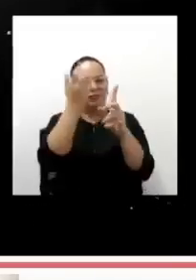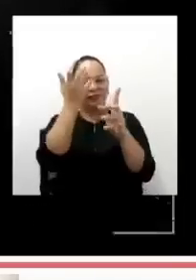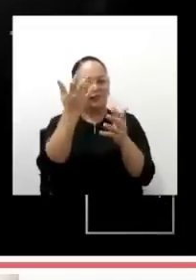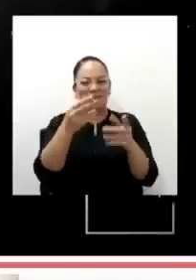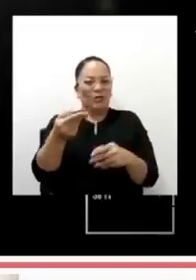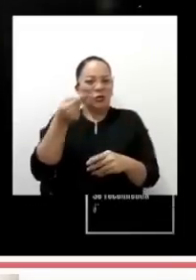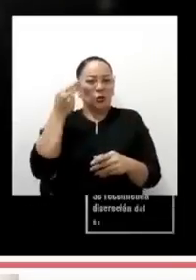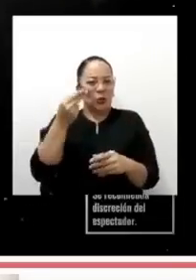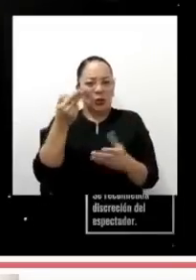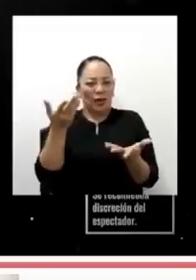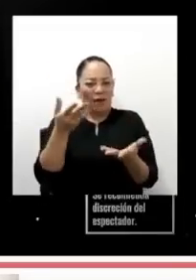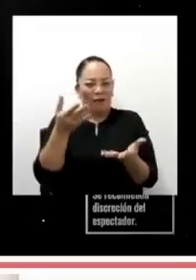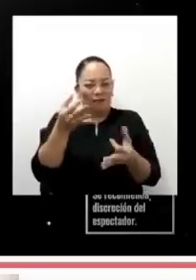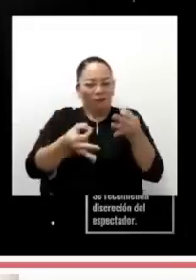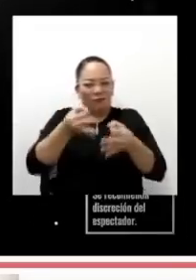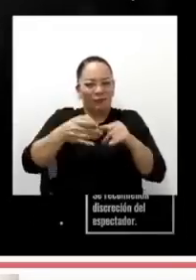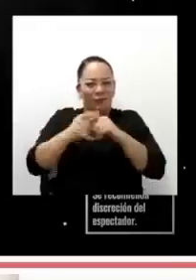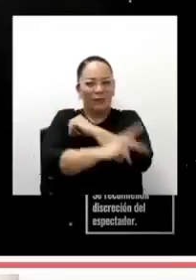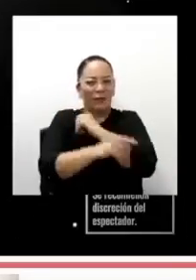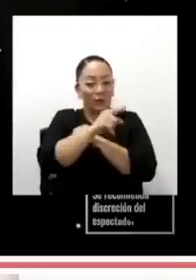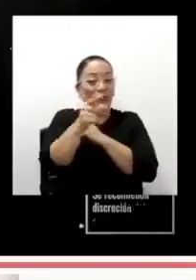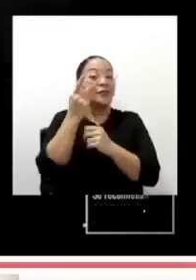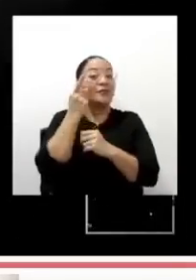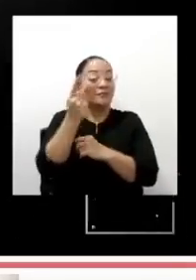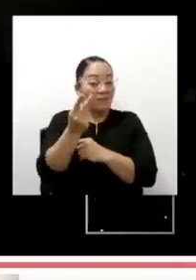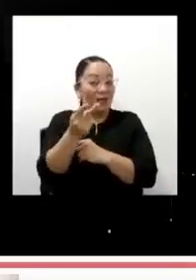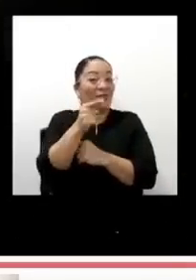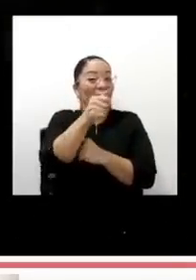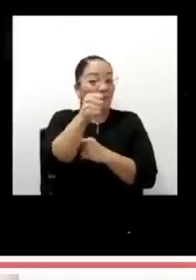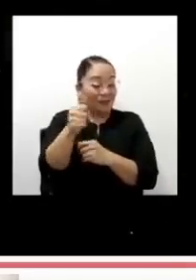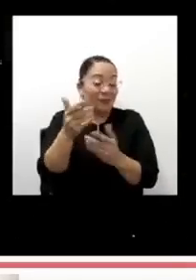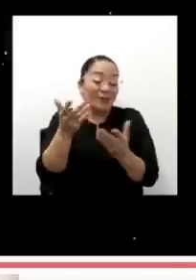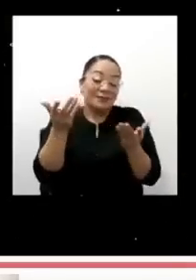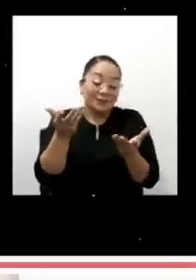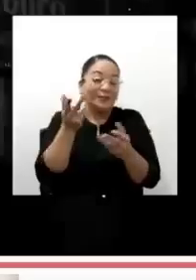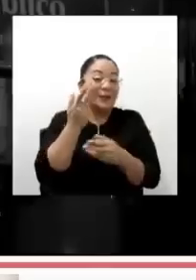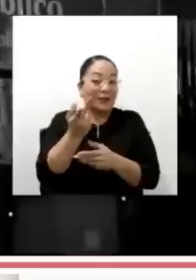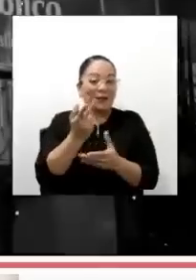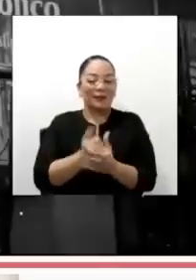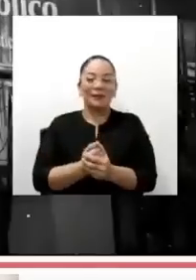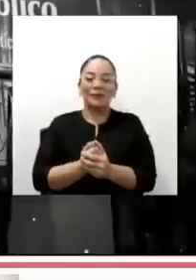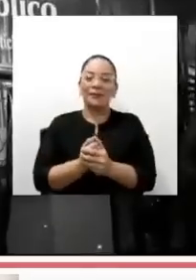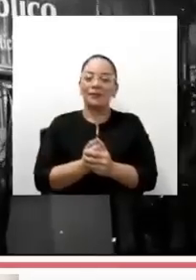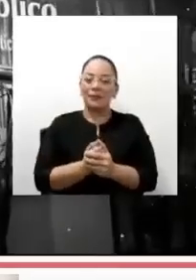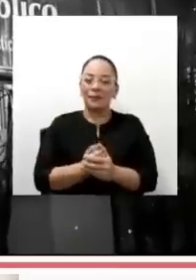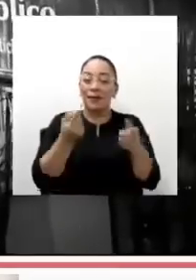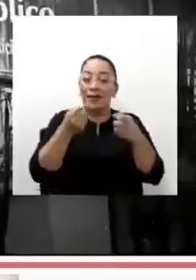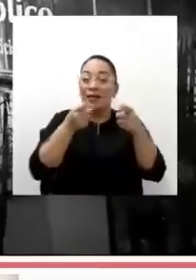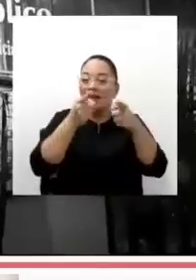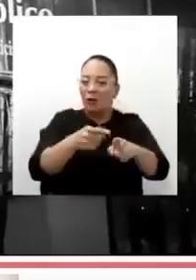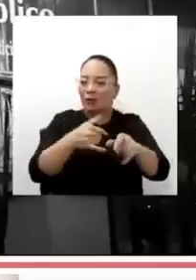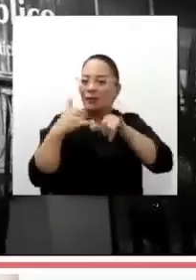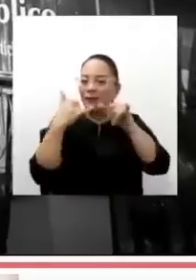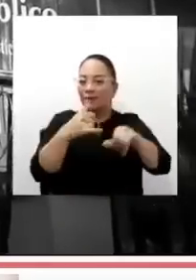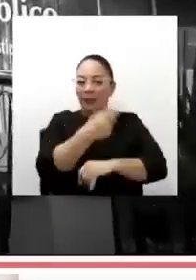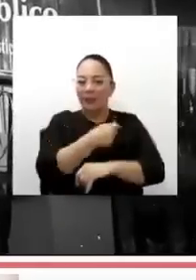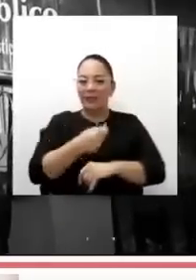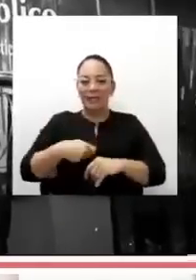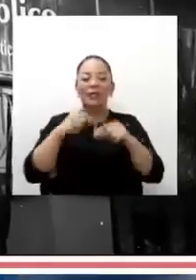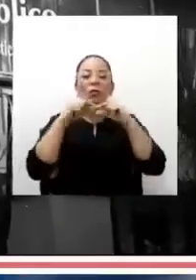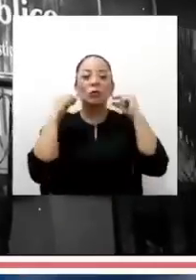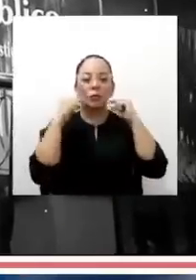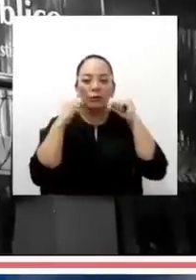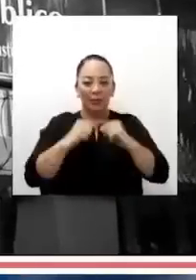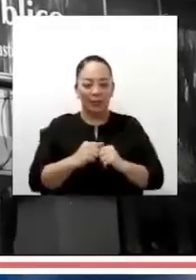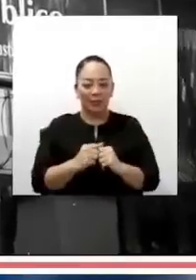del país. Siga sintonizando bajo su propio riesgo. Entre las causas abiertas que tiene el presidente Rodrigo